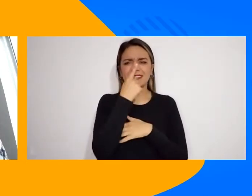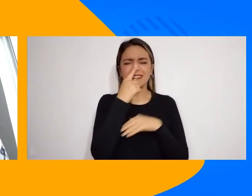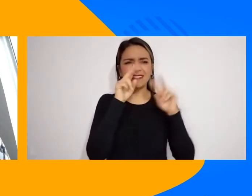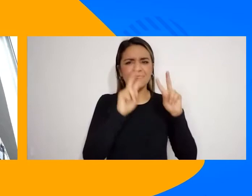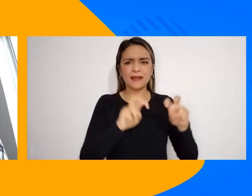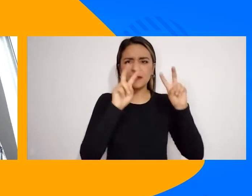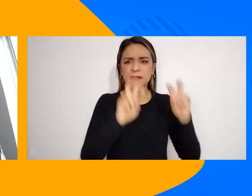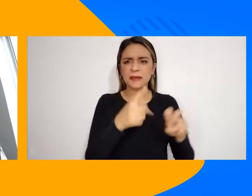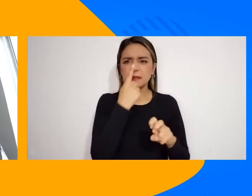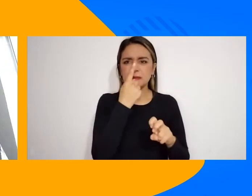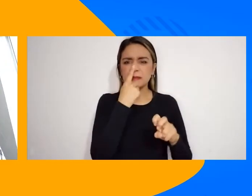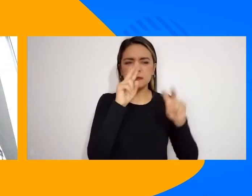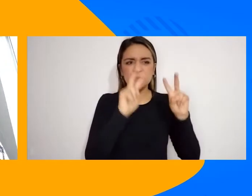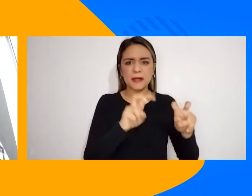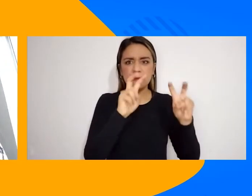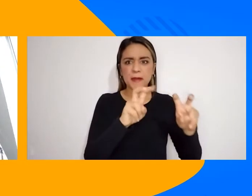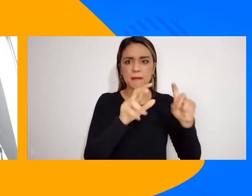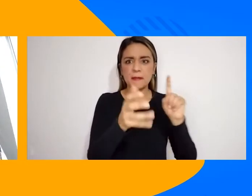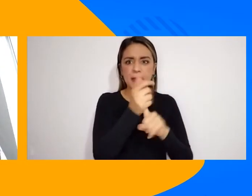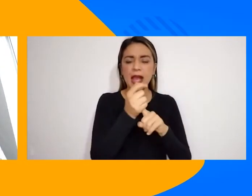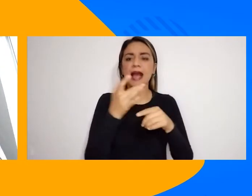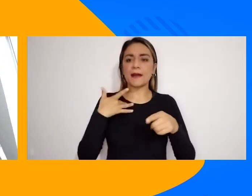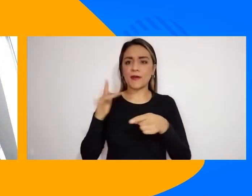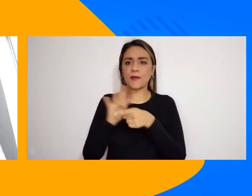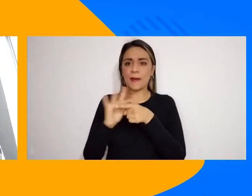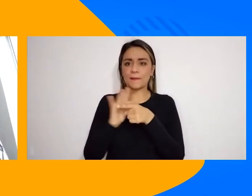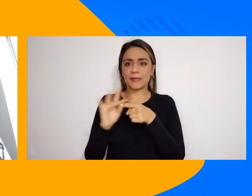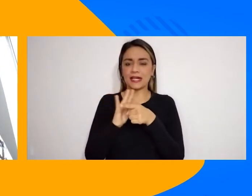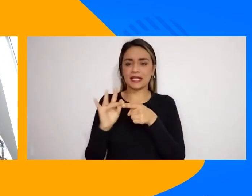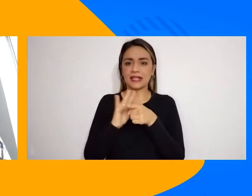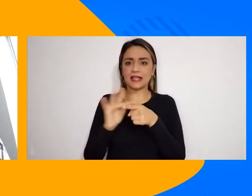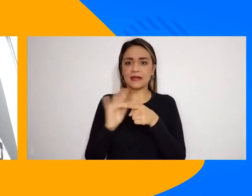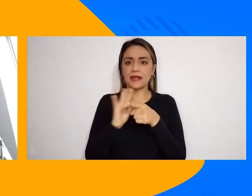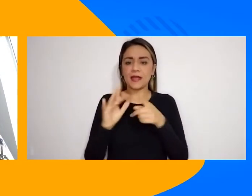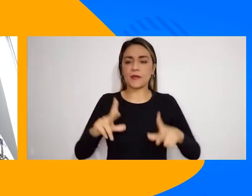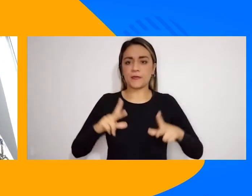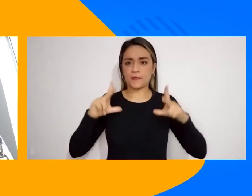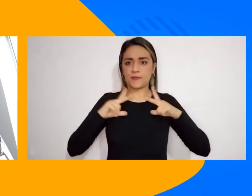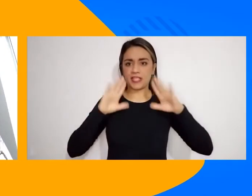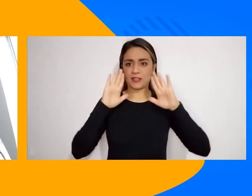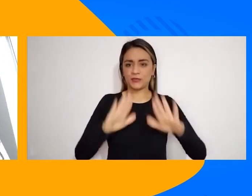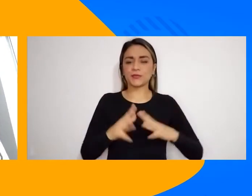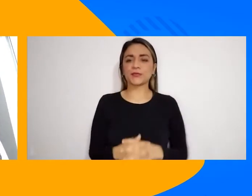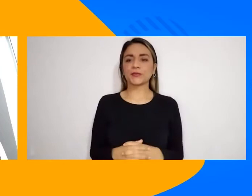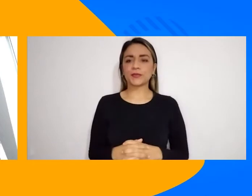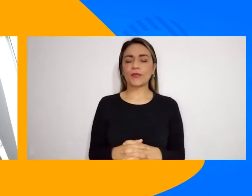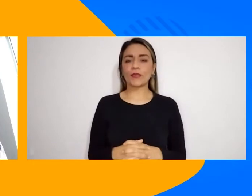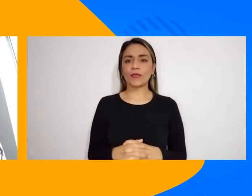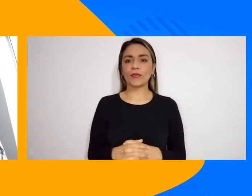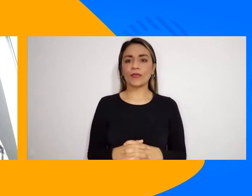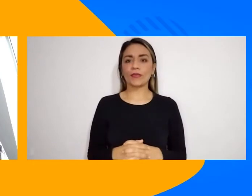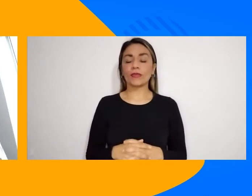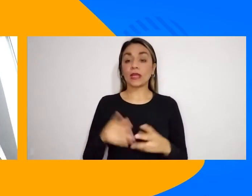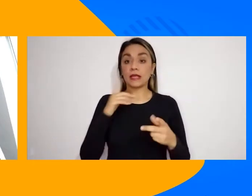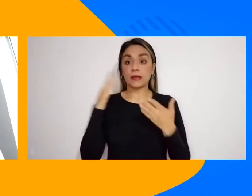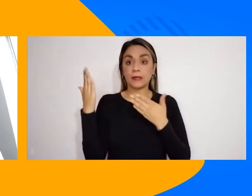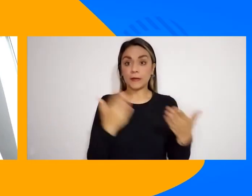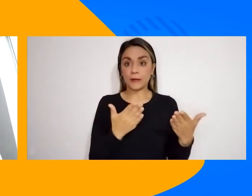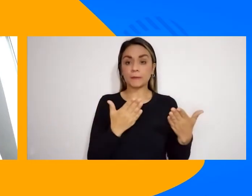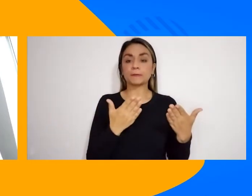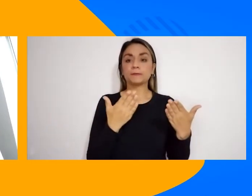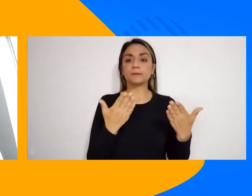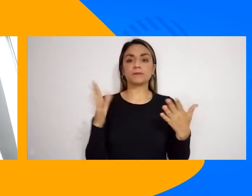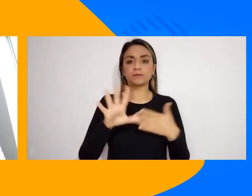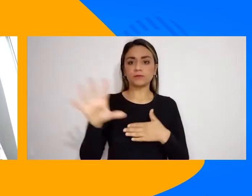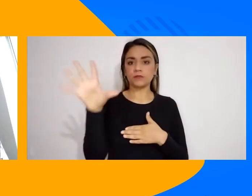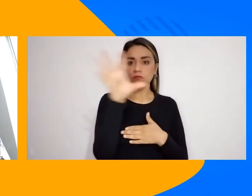seguir investigando y de empezar a aplicarlo pues a nuestra vida cotidiana. Le damos la bienvenida a